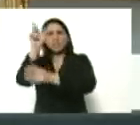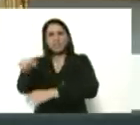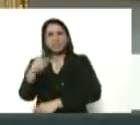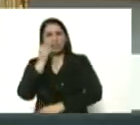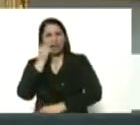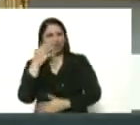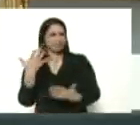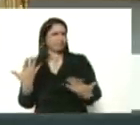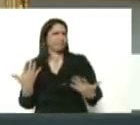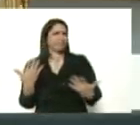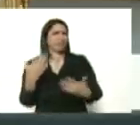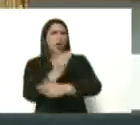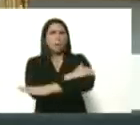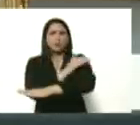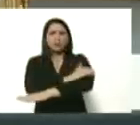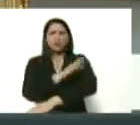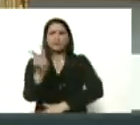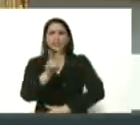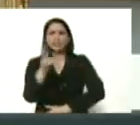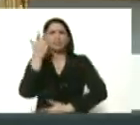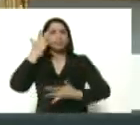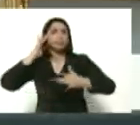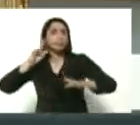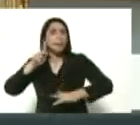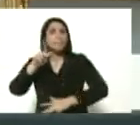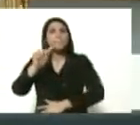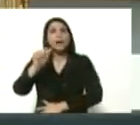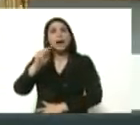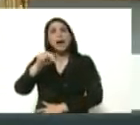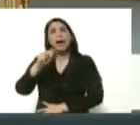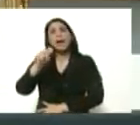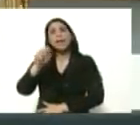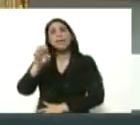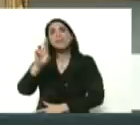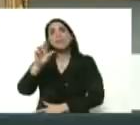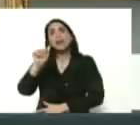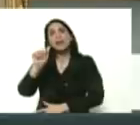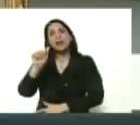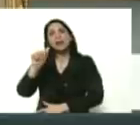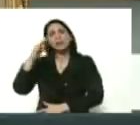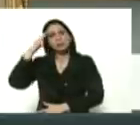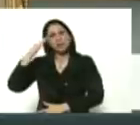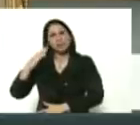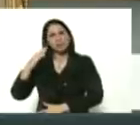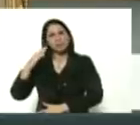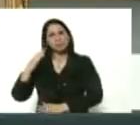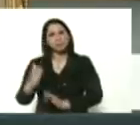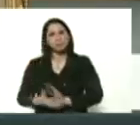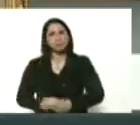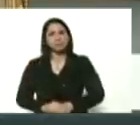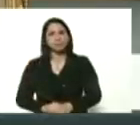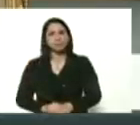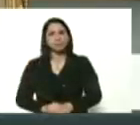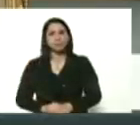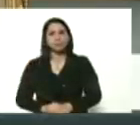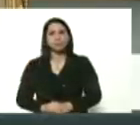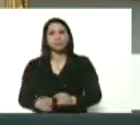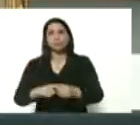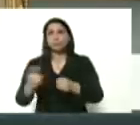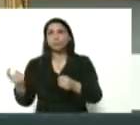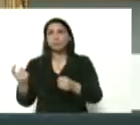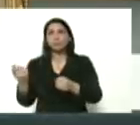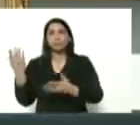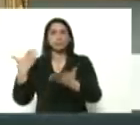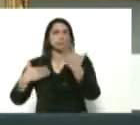de ícono opositor venezolano, un tal alias Pantera, un teniente, dado de baja, retirado